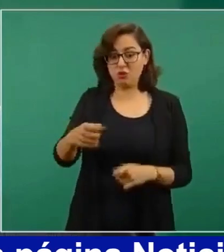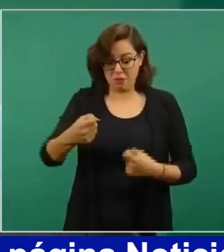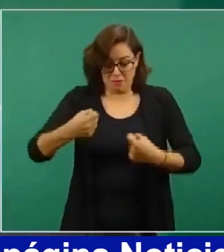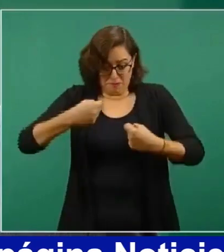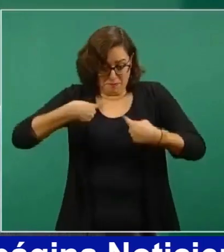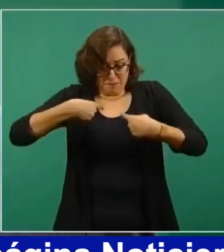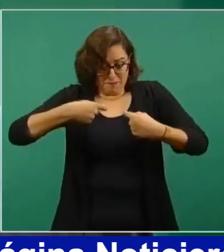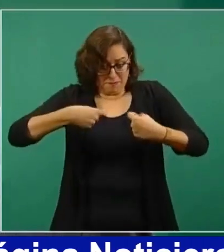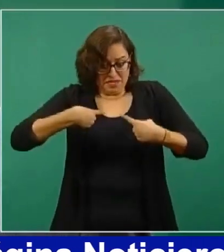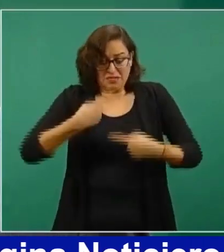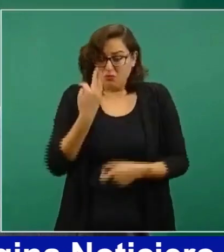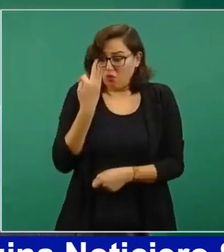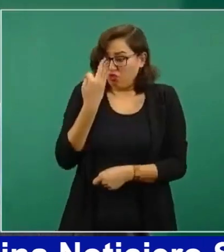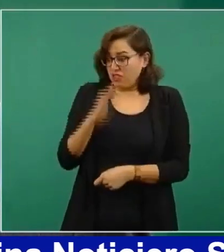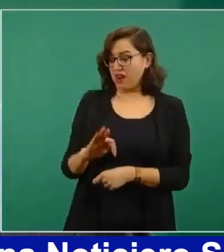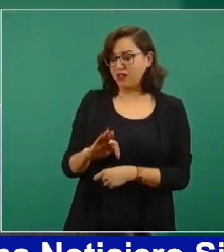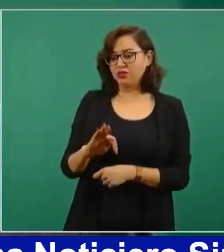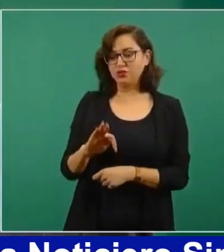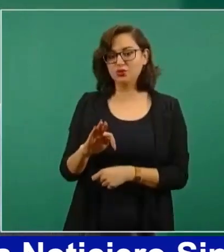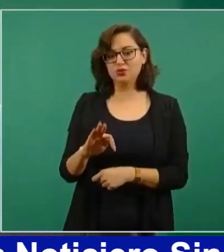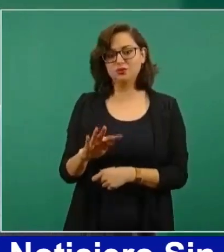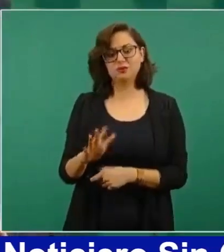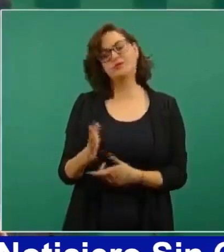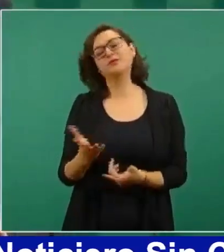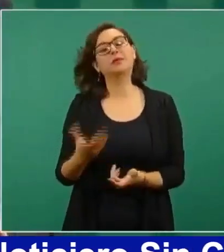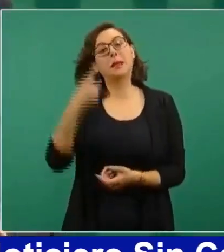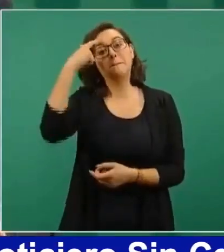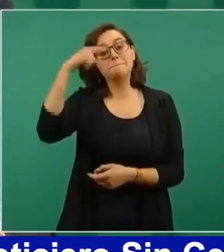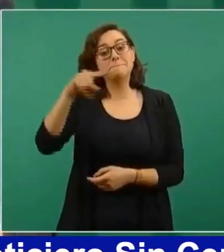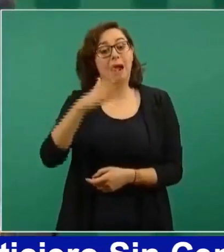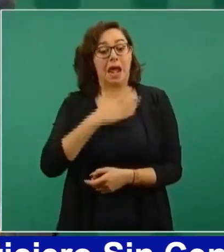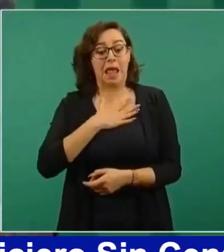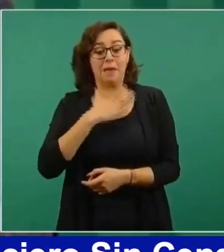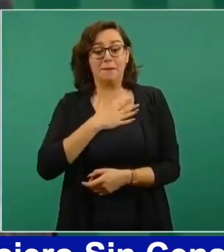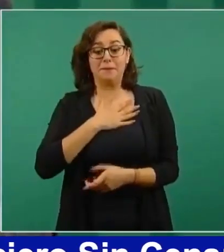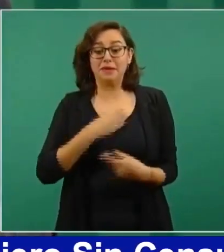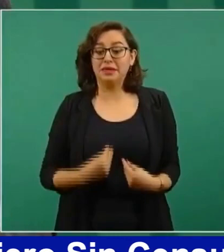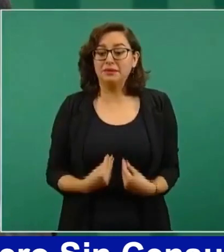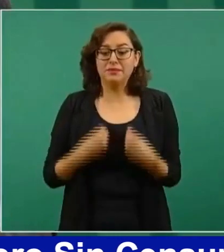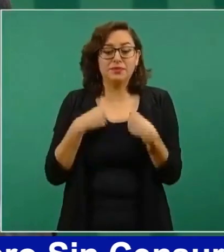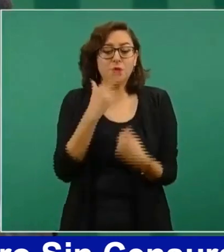mismo. Lo que estimo más importante en mi vida